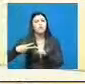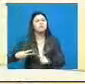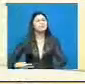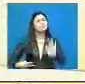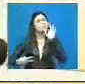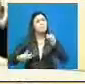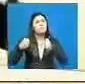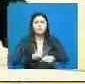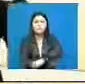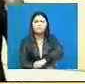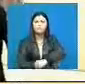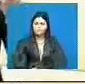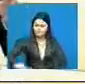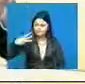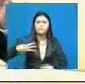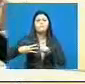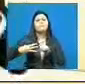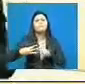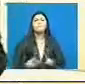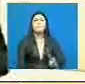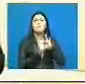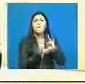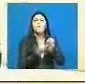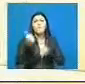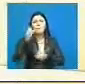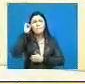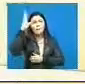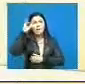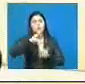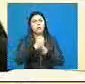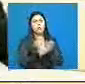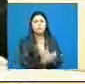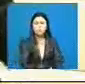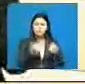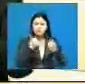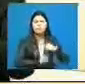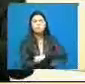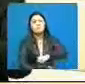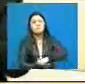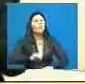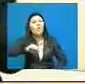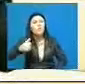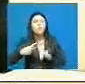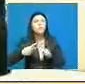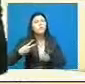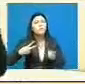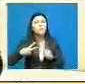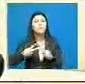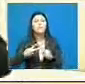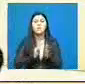sus pilares, el modelo de inflación objetivo del Banco de la República. La otra pata,